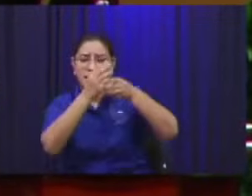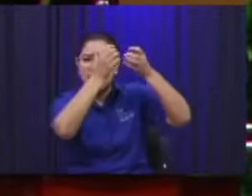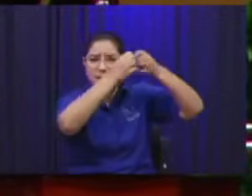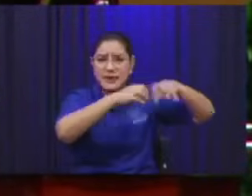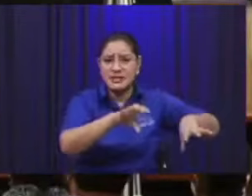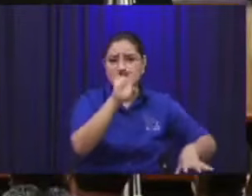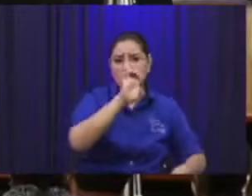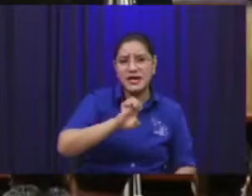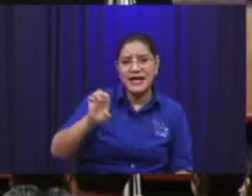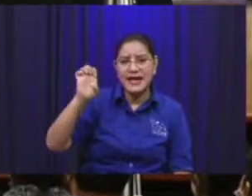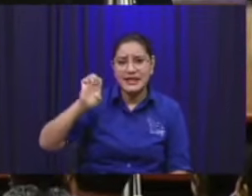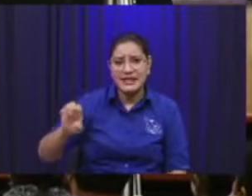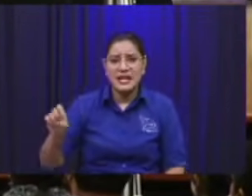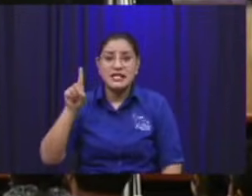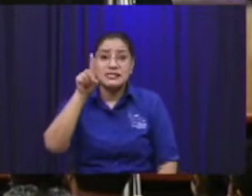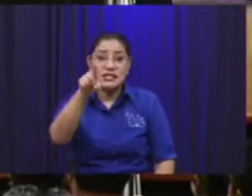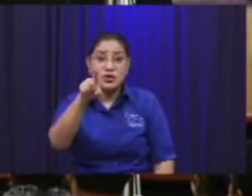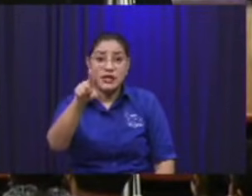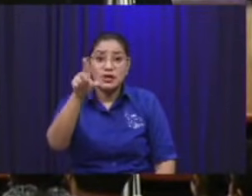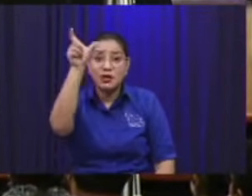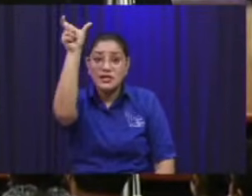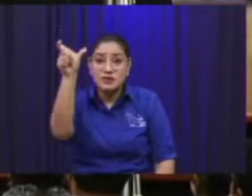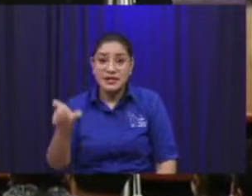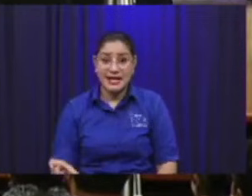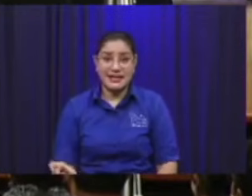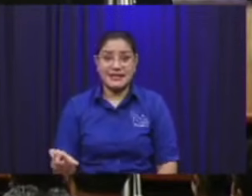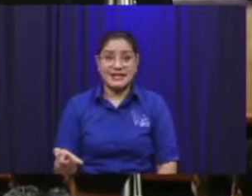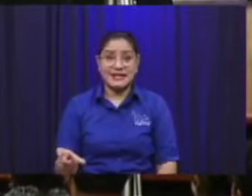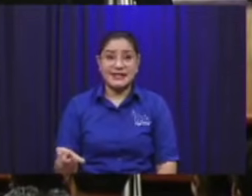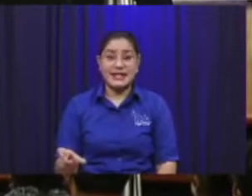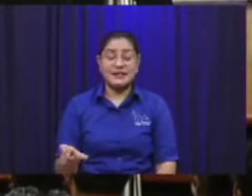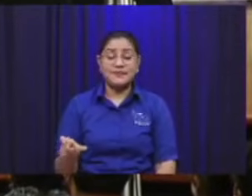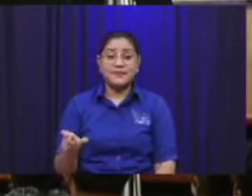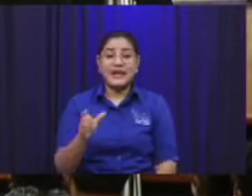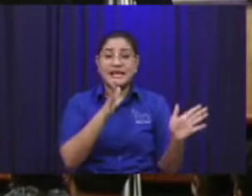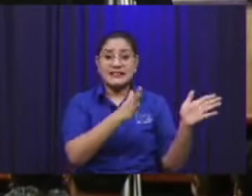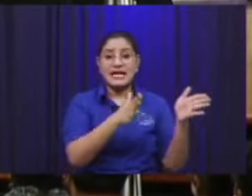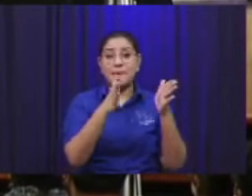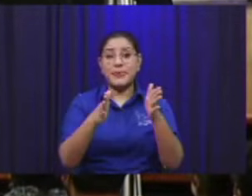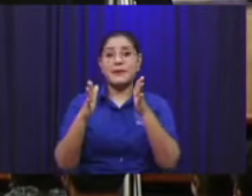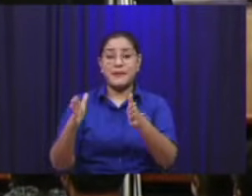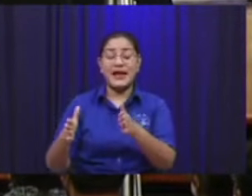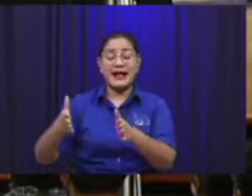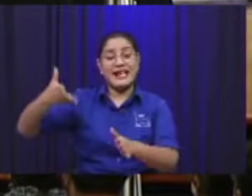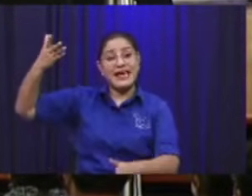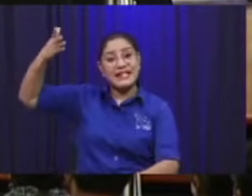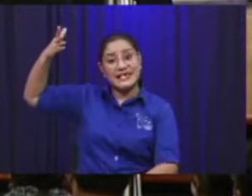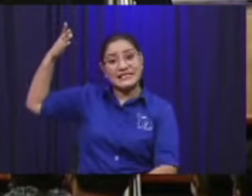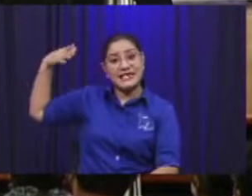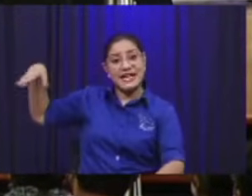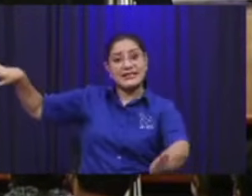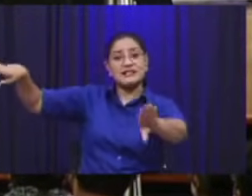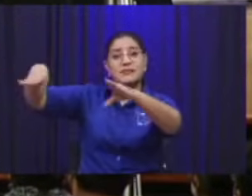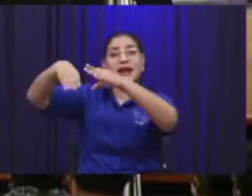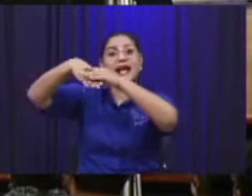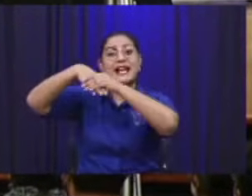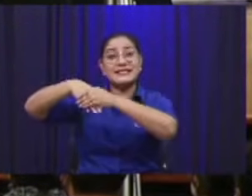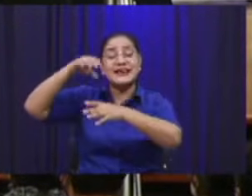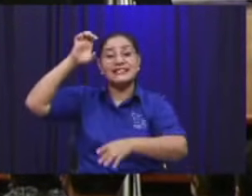eterna sino que eres una entidad que está predestinada para unirse en matrimonio